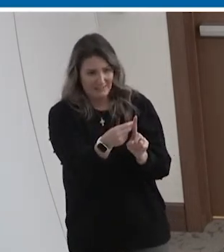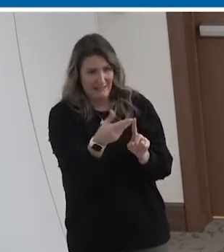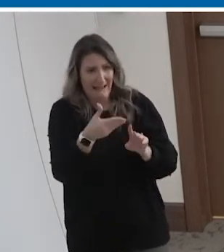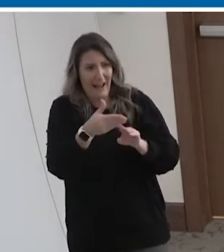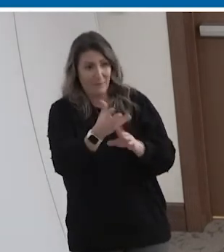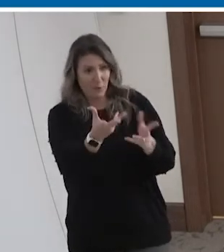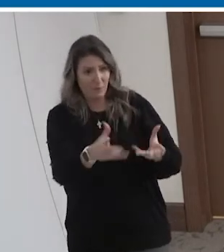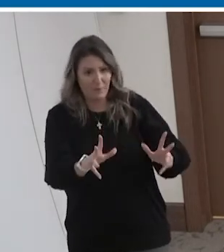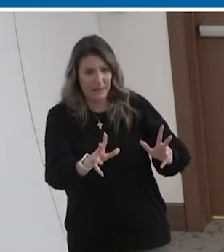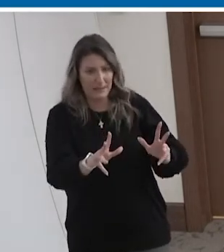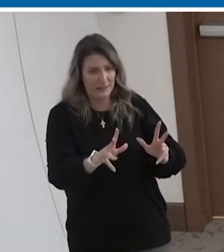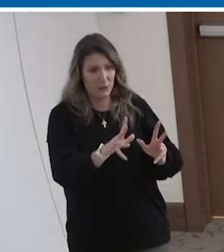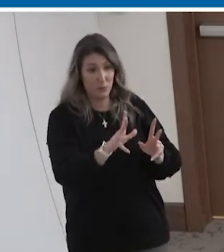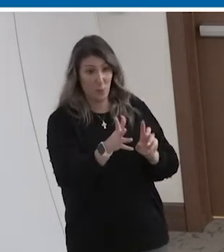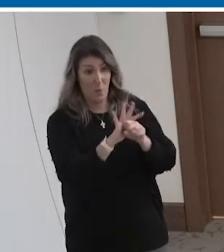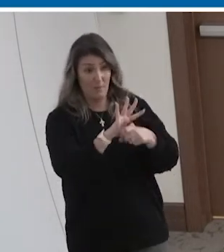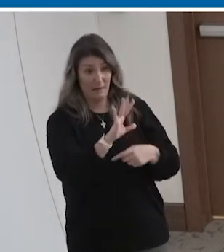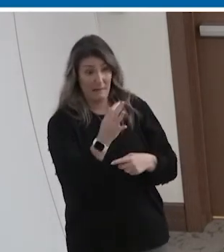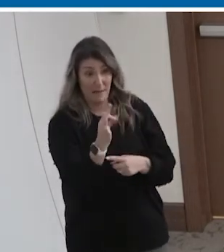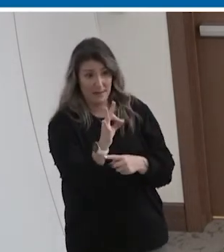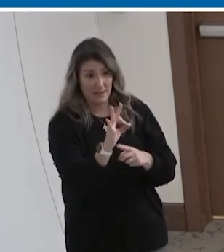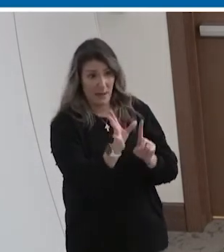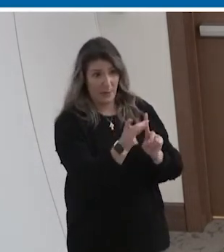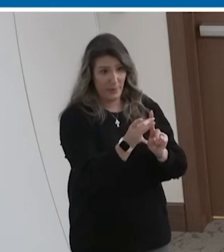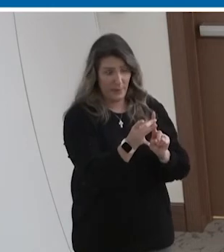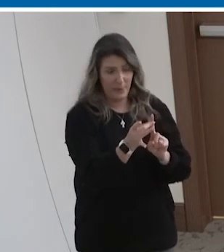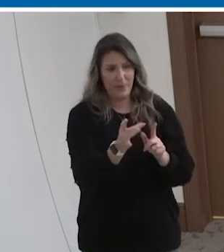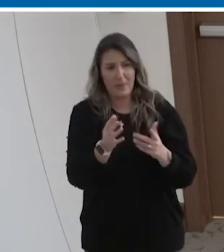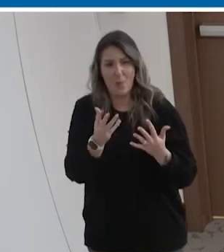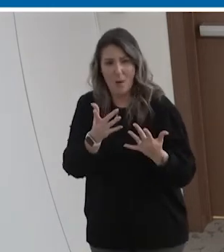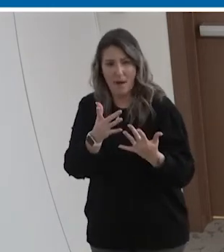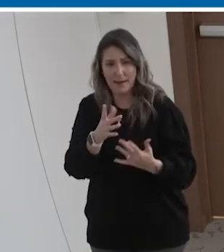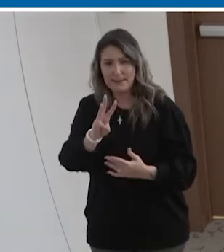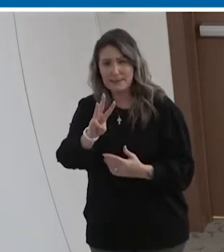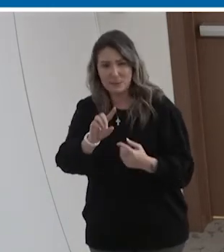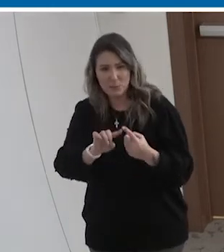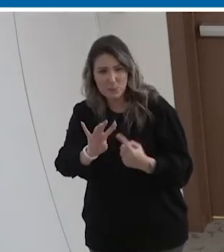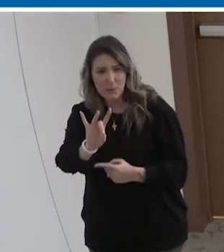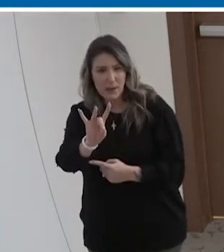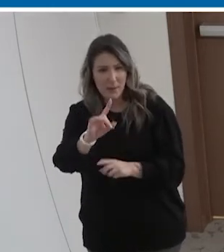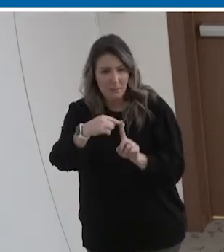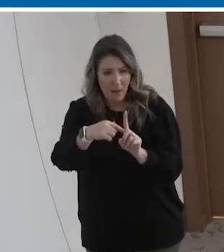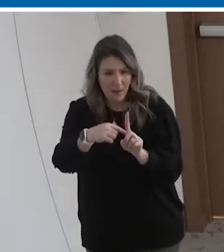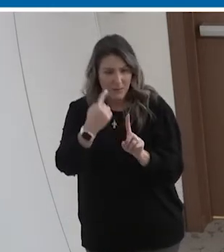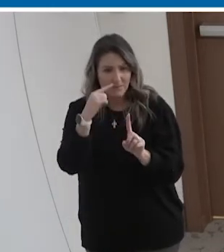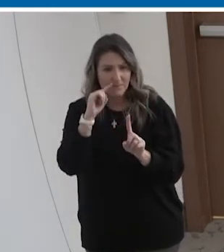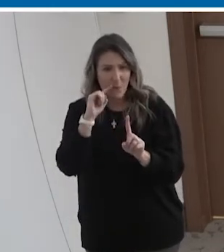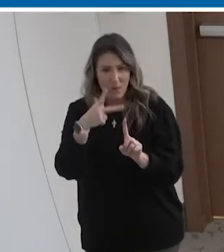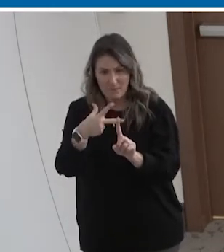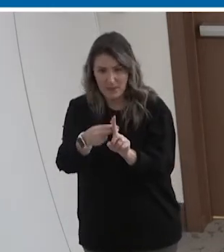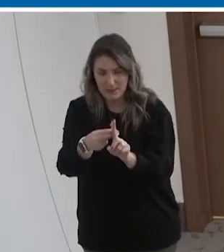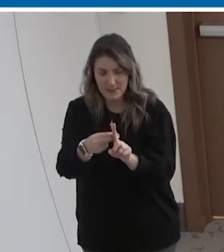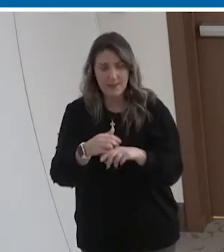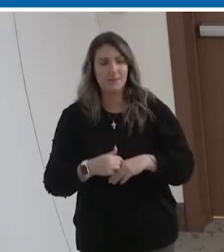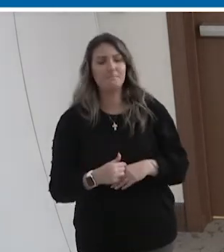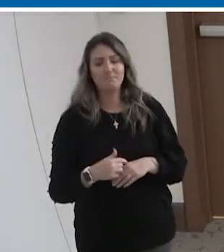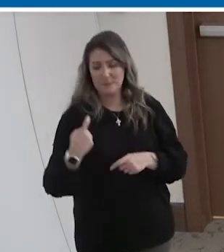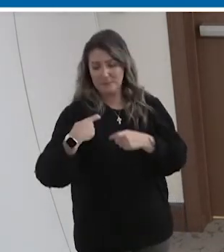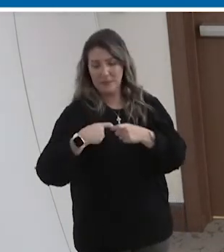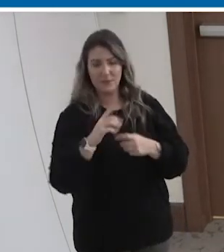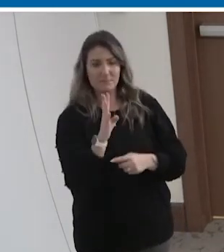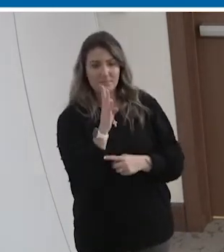COVID-19. I'm sorry. Yes, ¿Por qué los adultos tienen que esperar más de 6 meses o 6 o